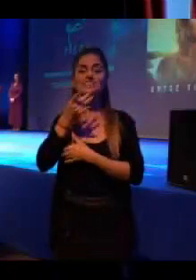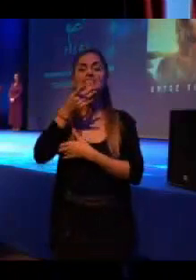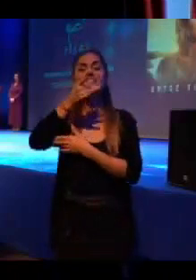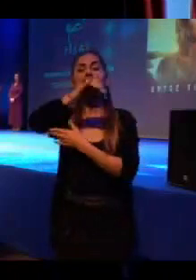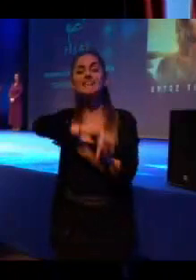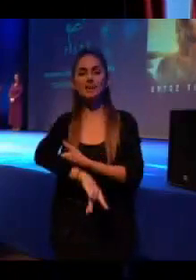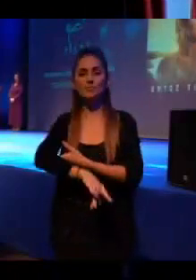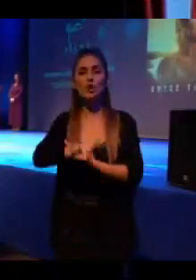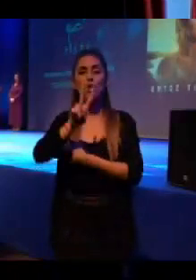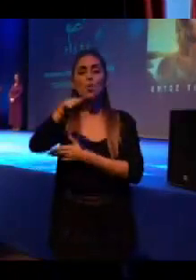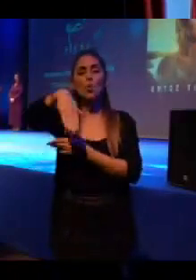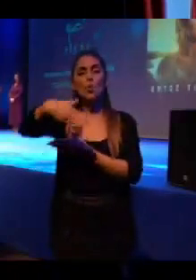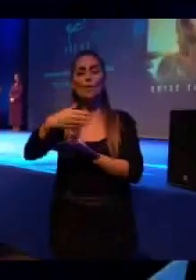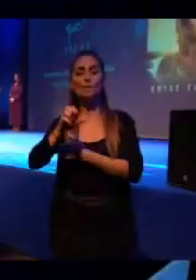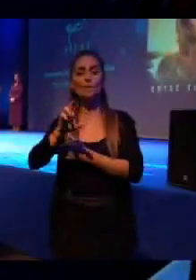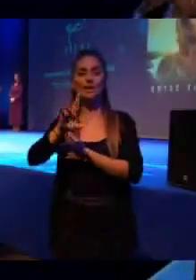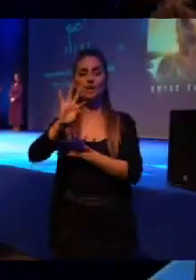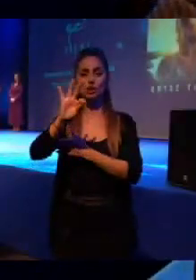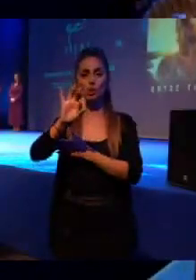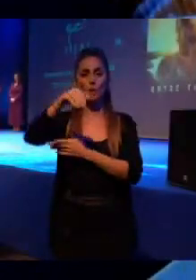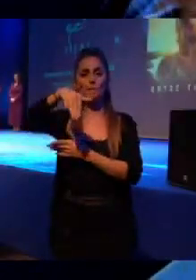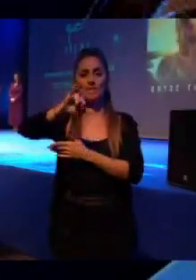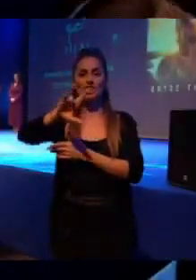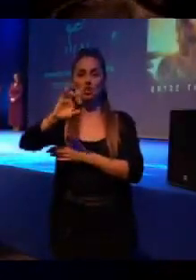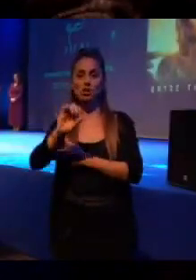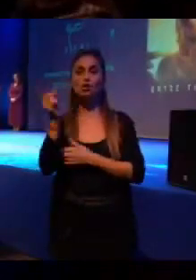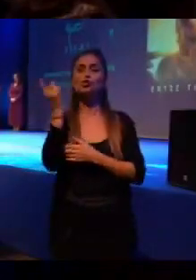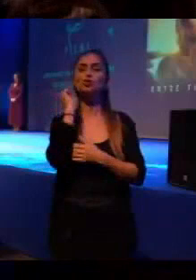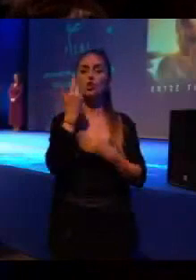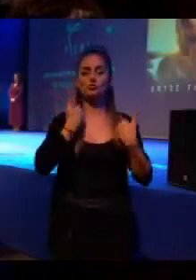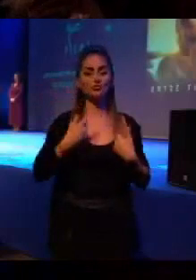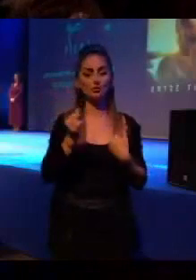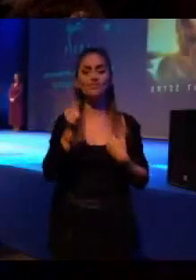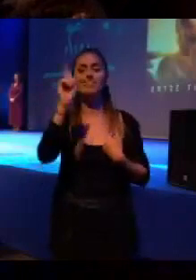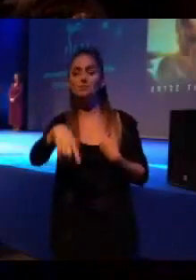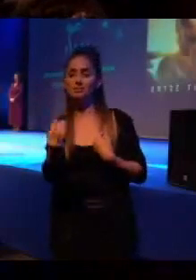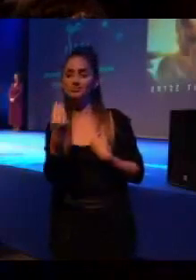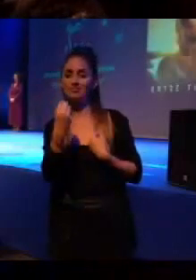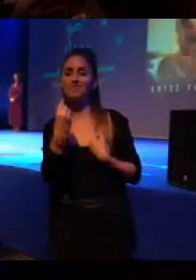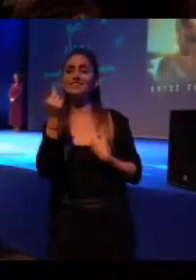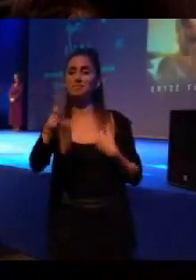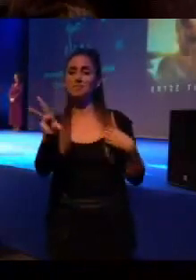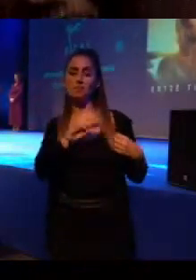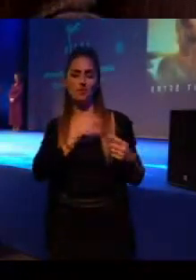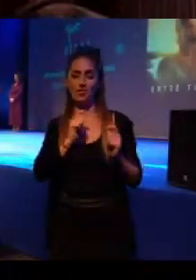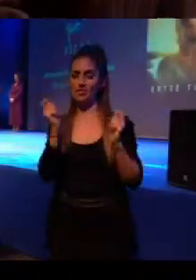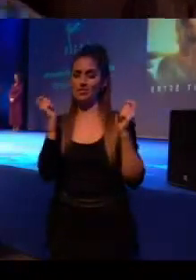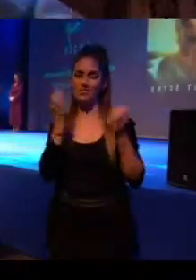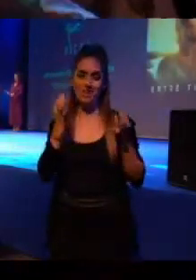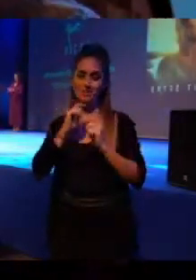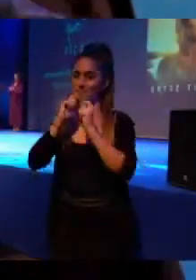precisamente, no solamente los físicos, sino también los gastronómicos. O sea que hay que darle el premio absolutamente.